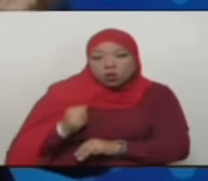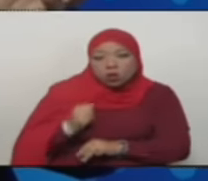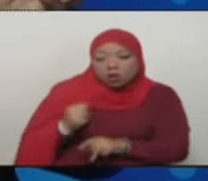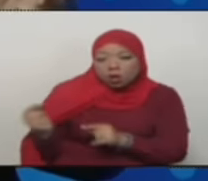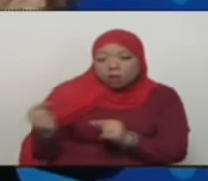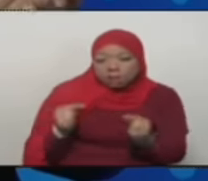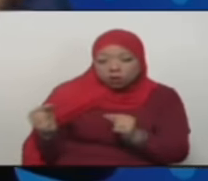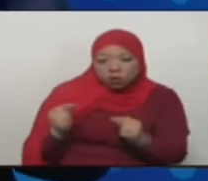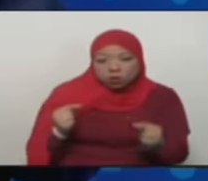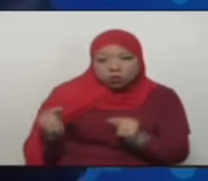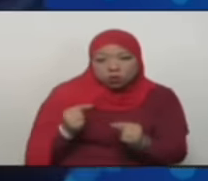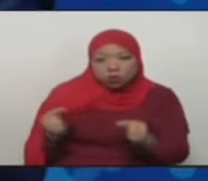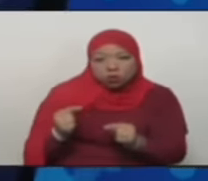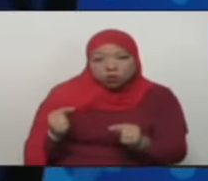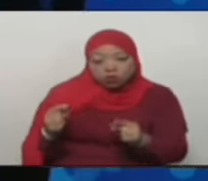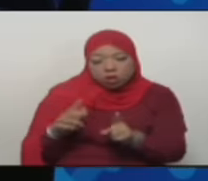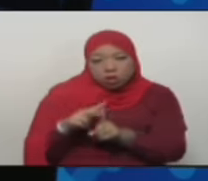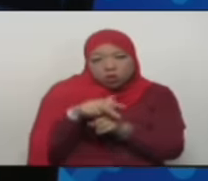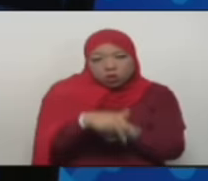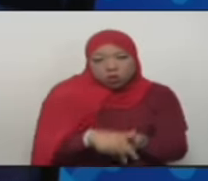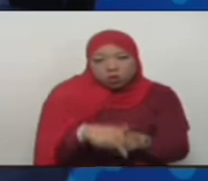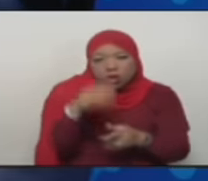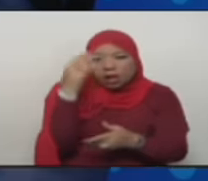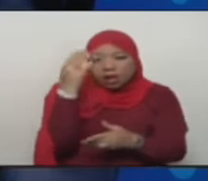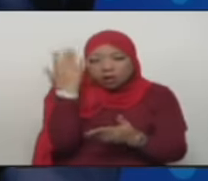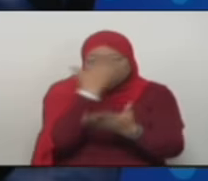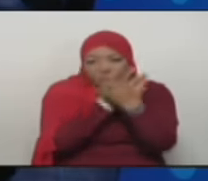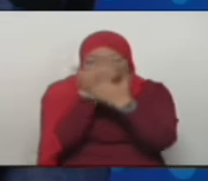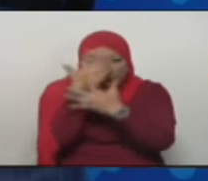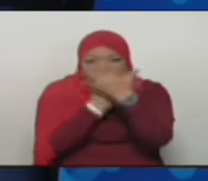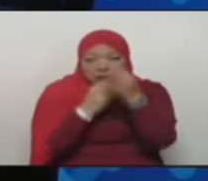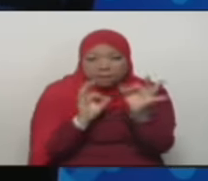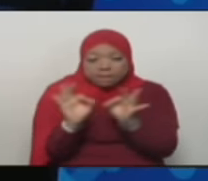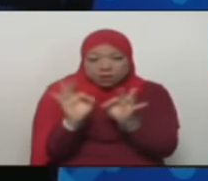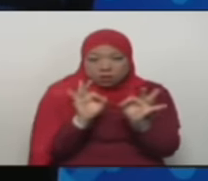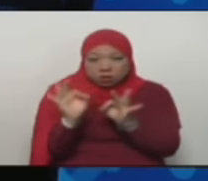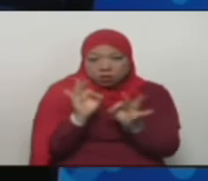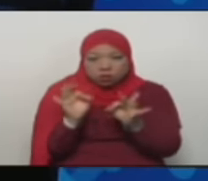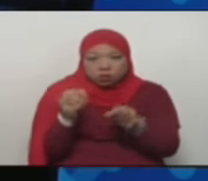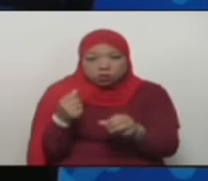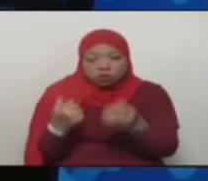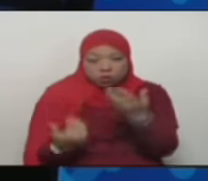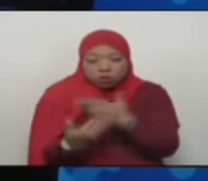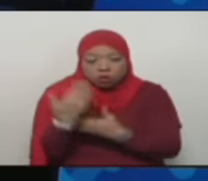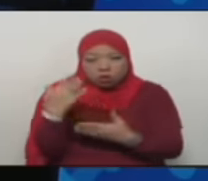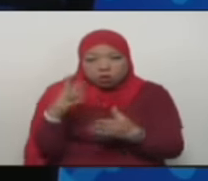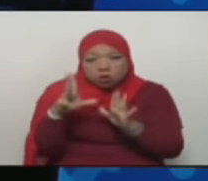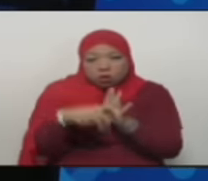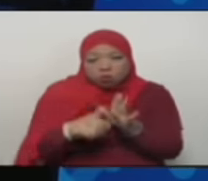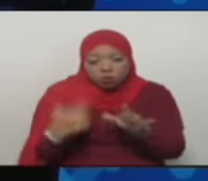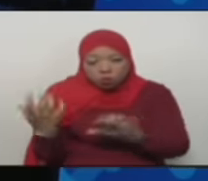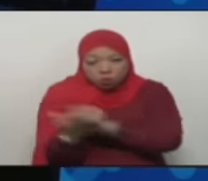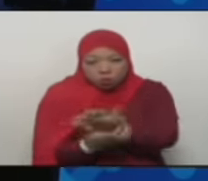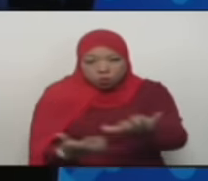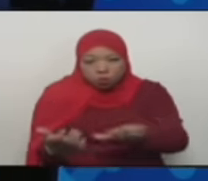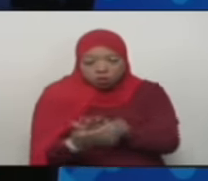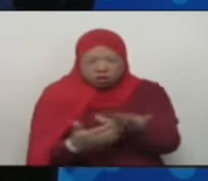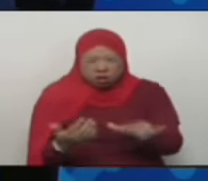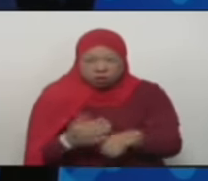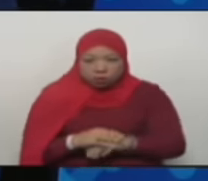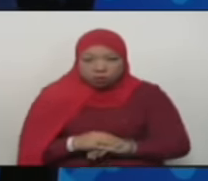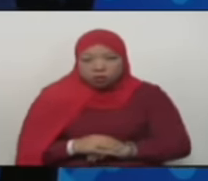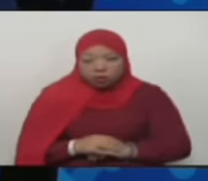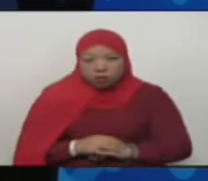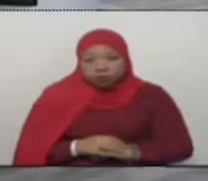negociación para echarnos tierrita en los ojos mientras ellos preparaban las caballerías fascistas para cortarnos la cabeza todita.